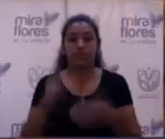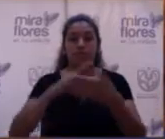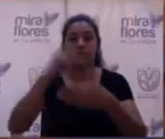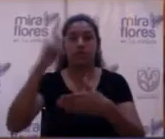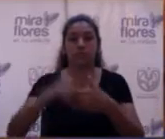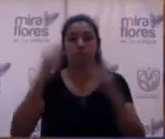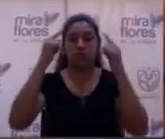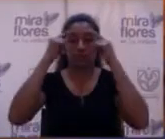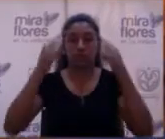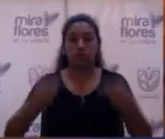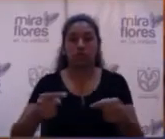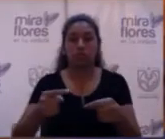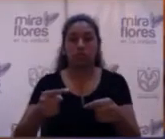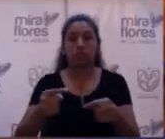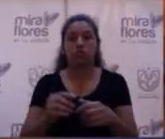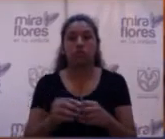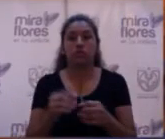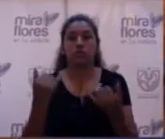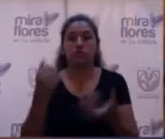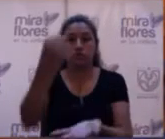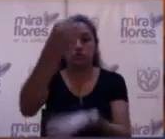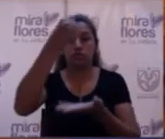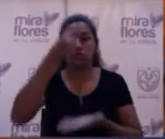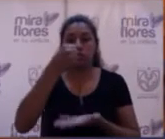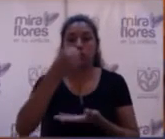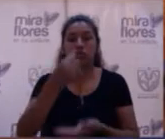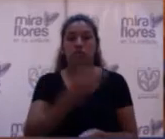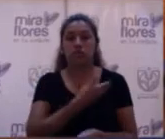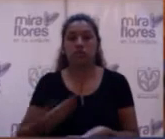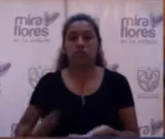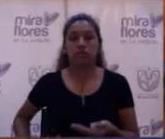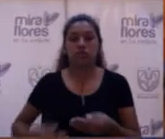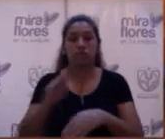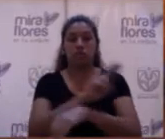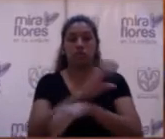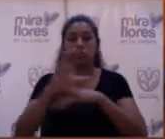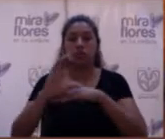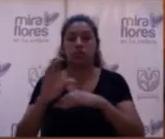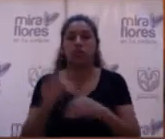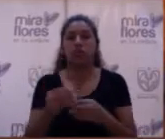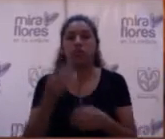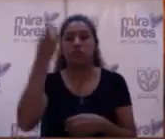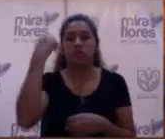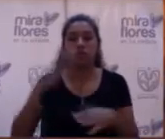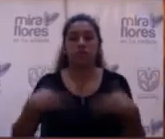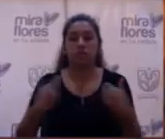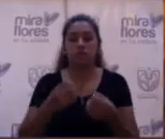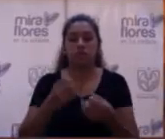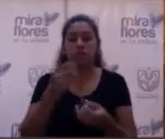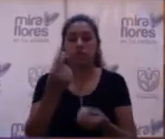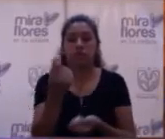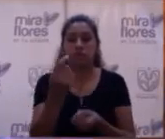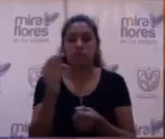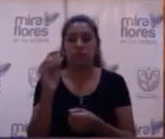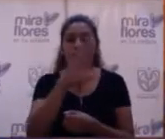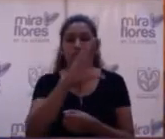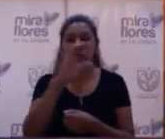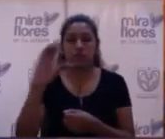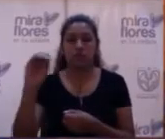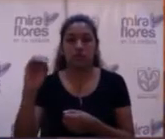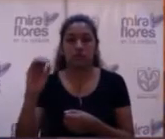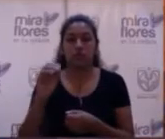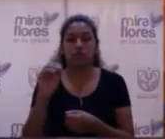de acuerdo de Consejo que acepta la donación del embajador de la República de Corea, consistente en el monto de